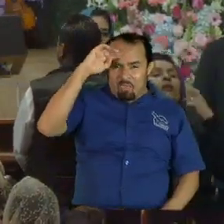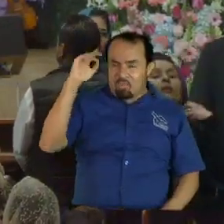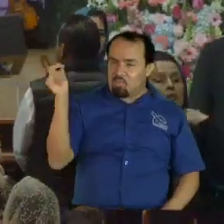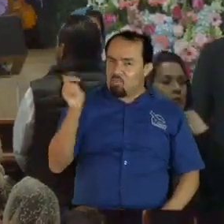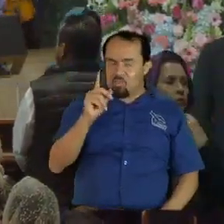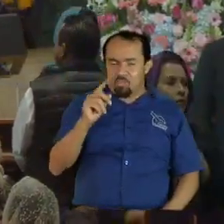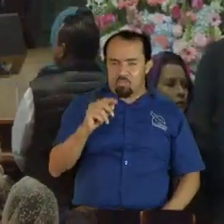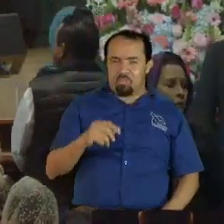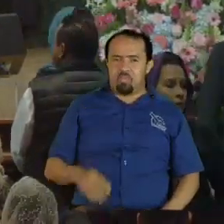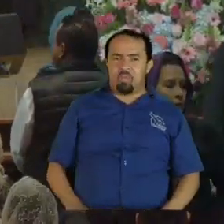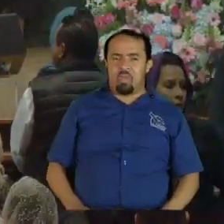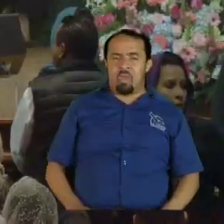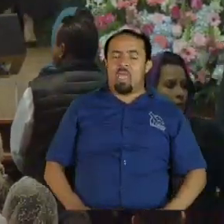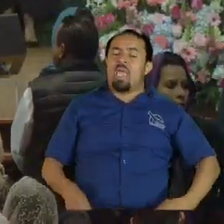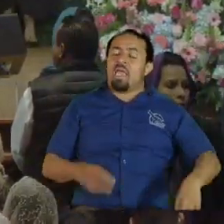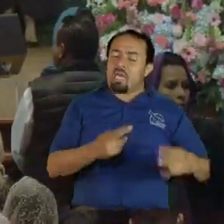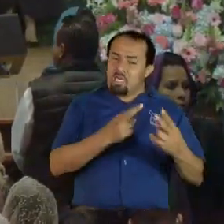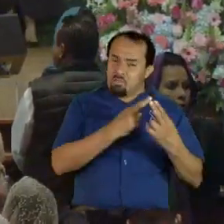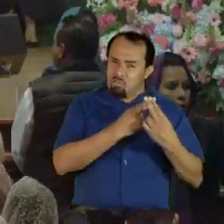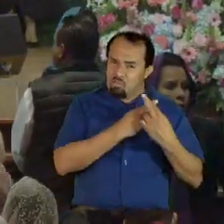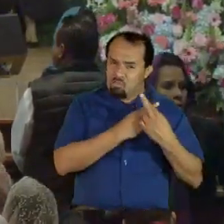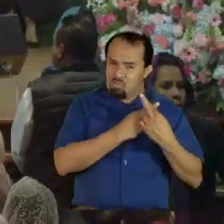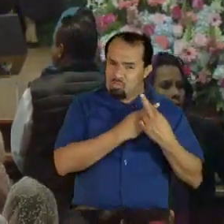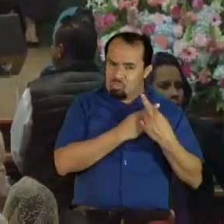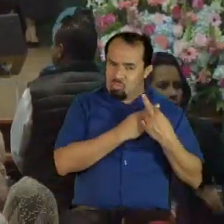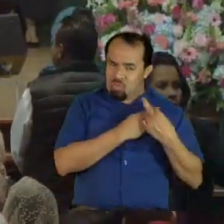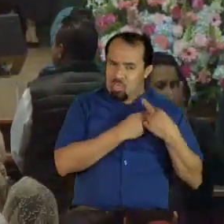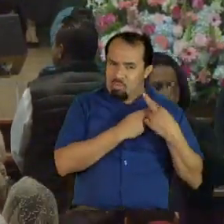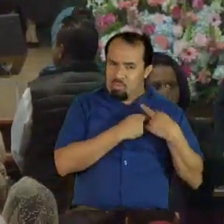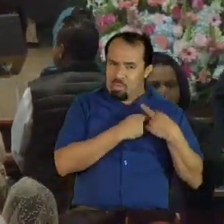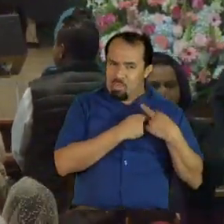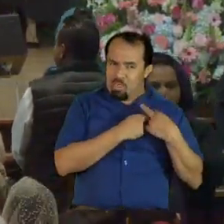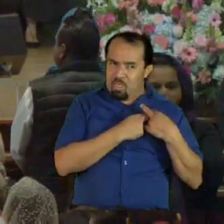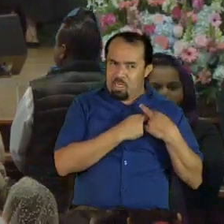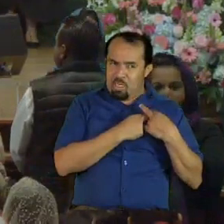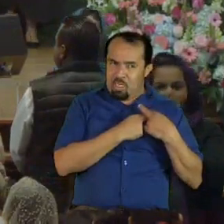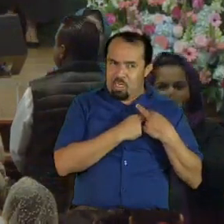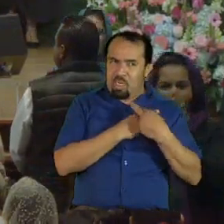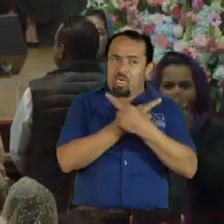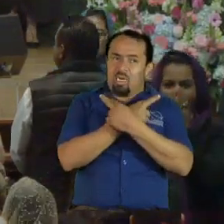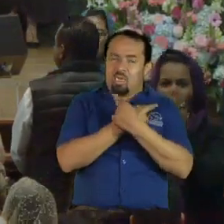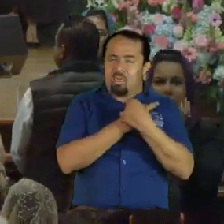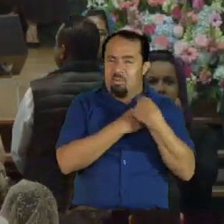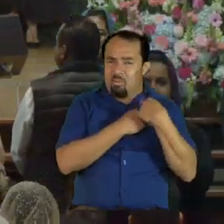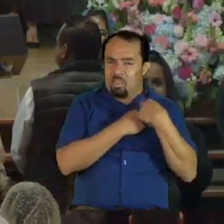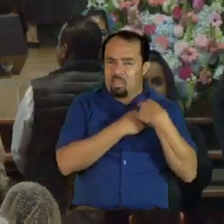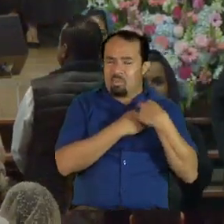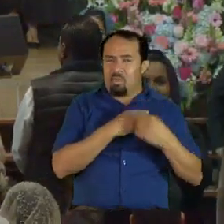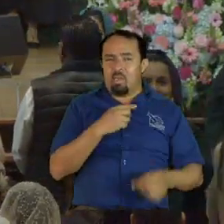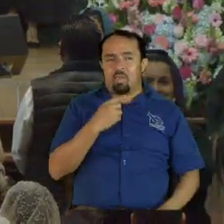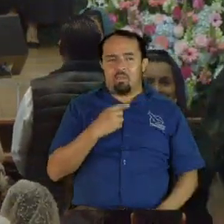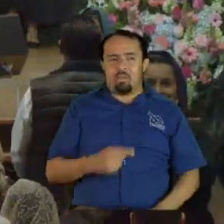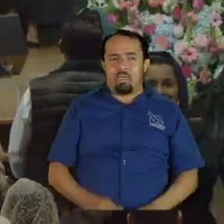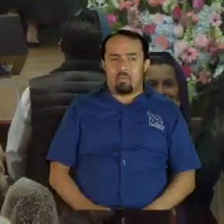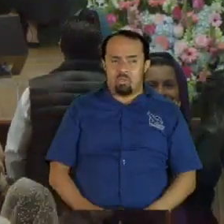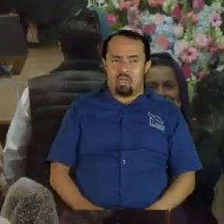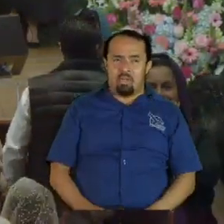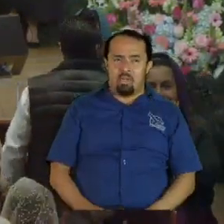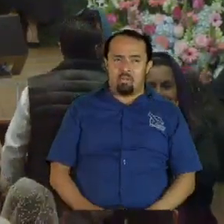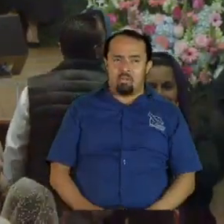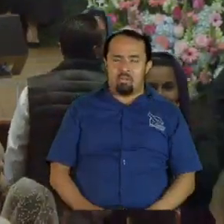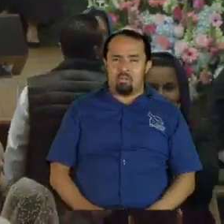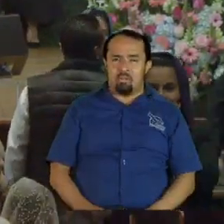Claro que responsablemente hemos tenido que dar algunas instrucciones, más que todo higiénicas, sanitarias,